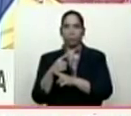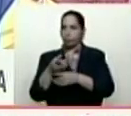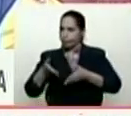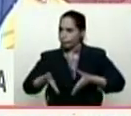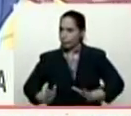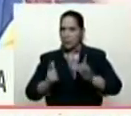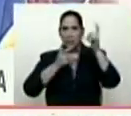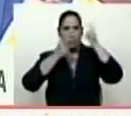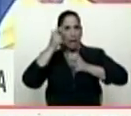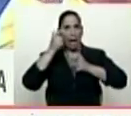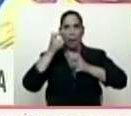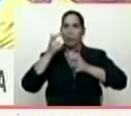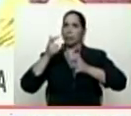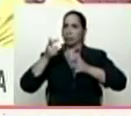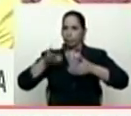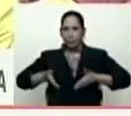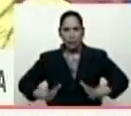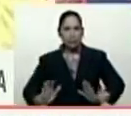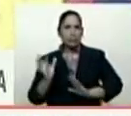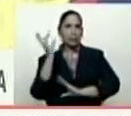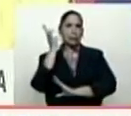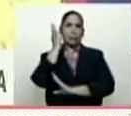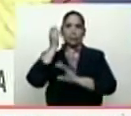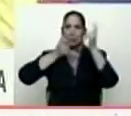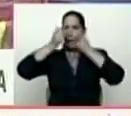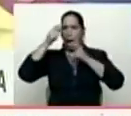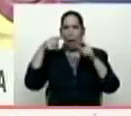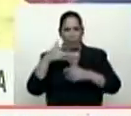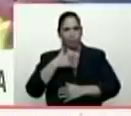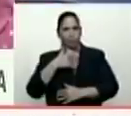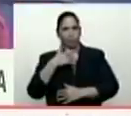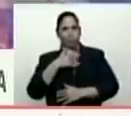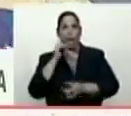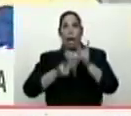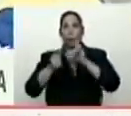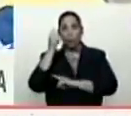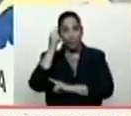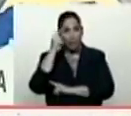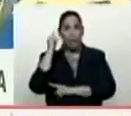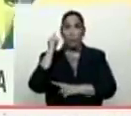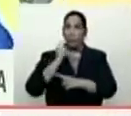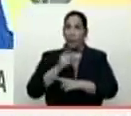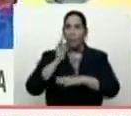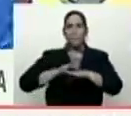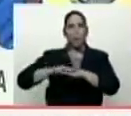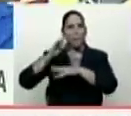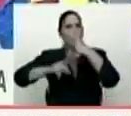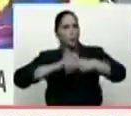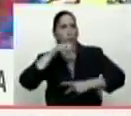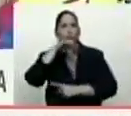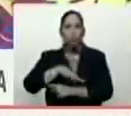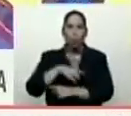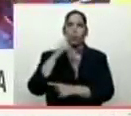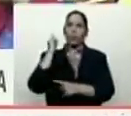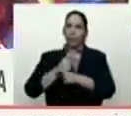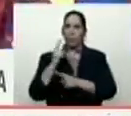tiene que aparecer una Chávez. Algún día eso tiene que ocurrir, los procesos históricos